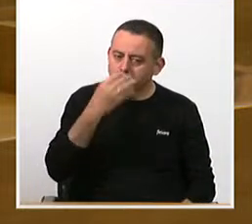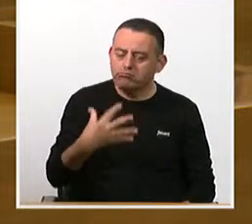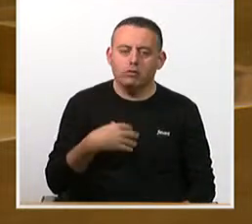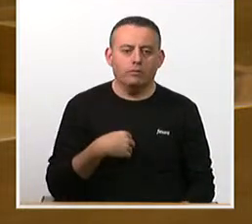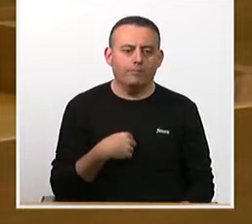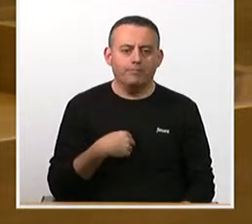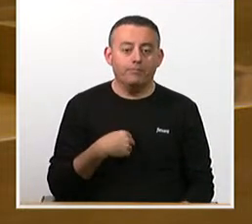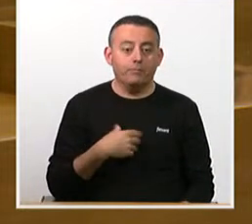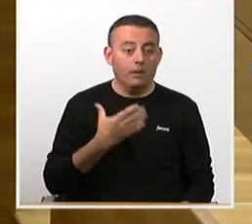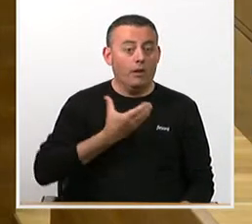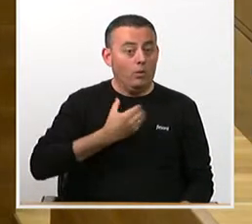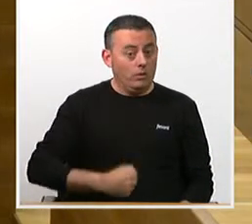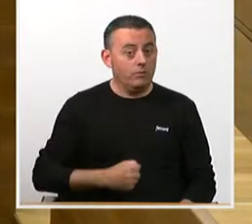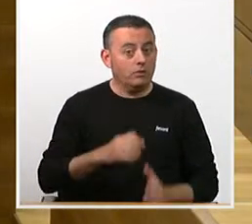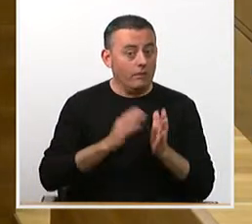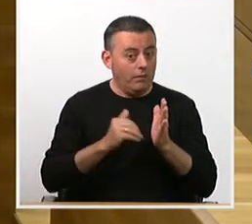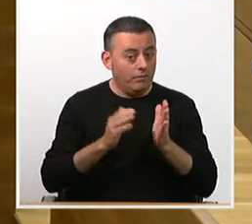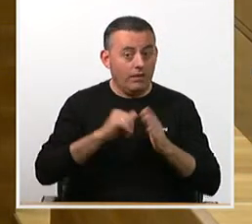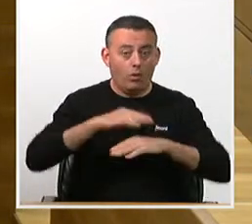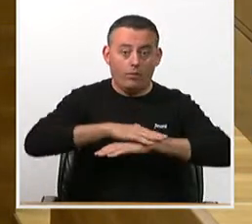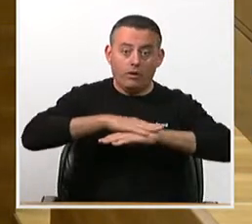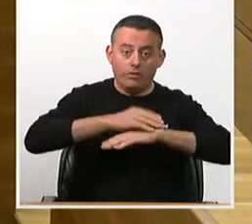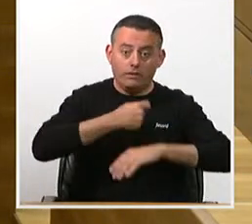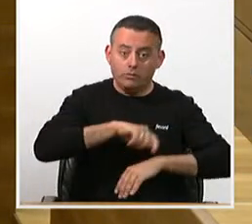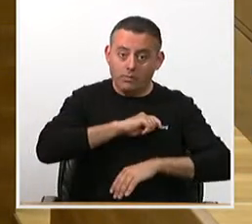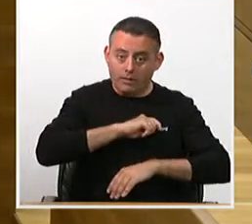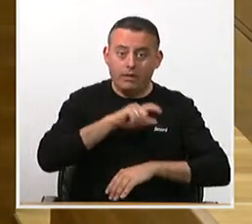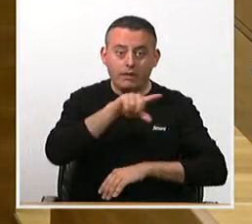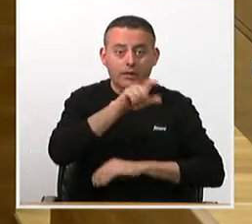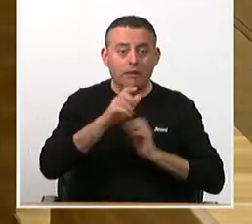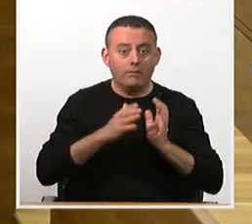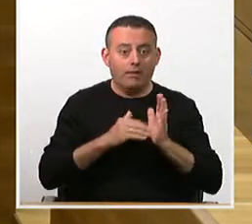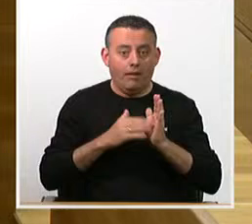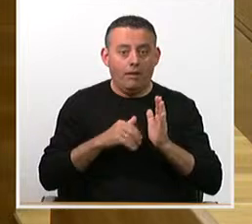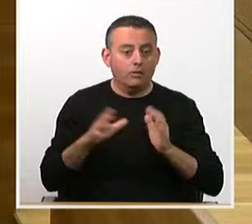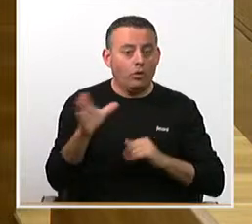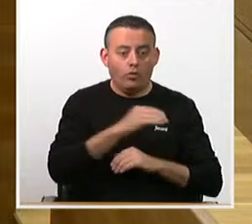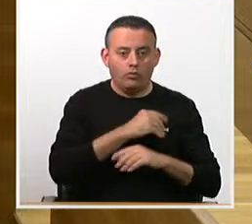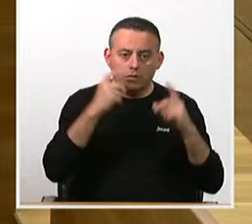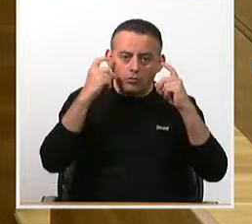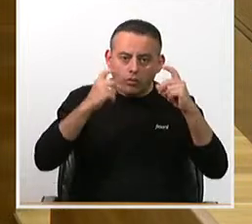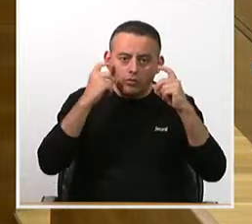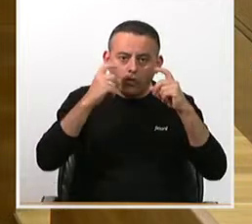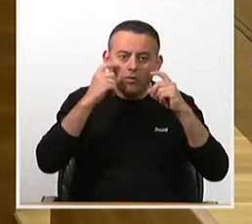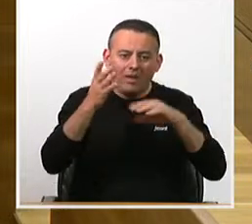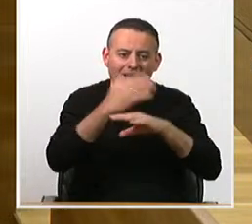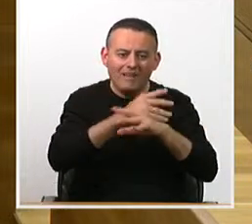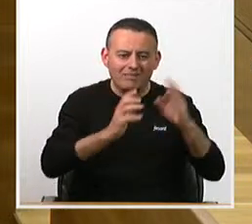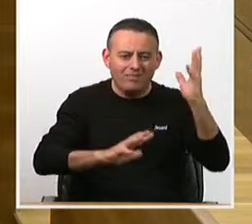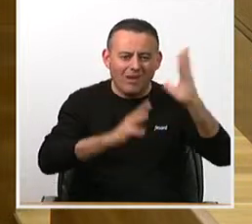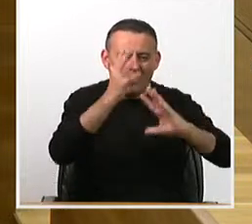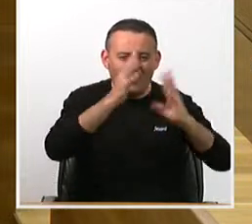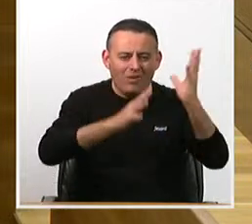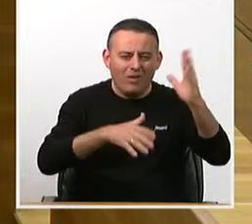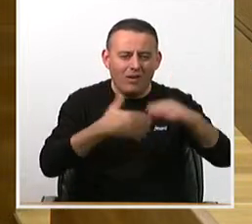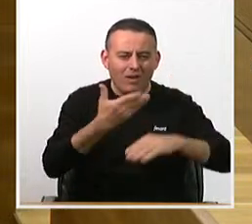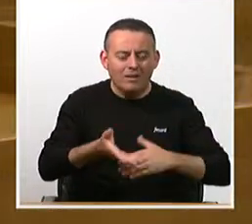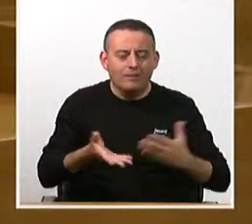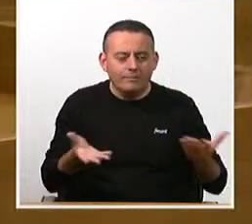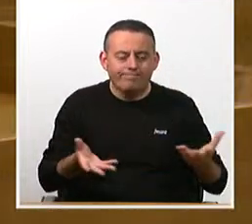valencia y del gobierno de España en el esfuerzo de reparar el daño producido por la tragedia Y eso es lo que señor